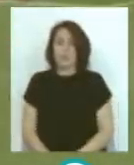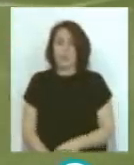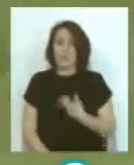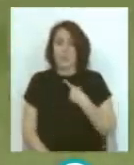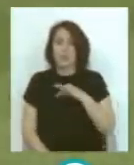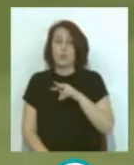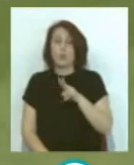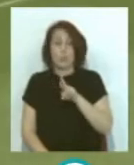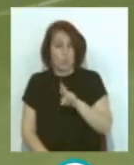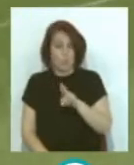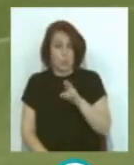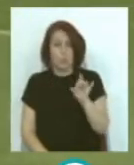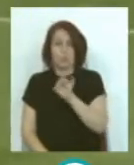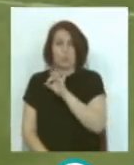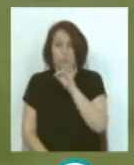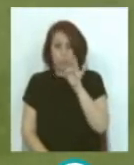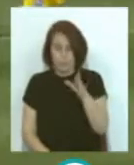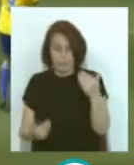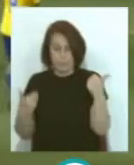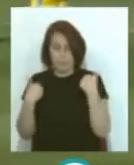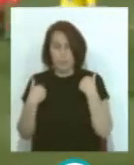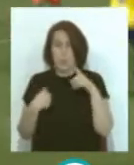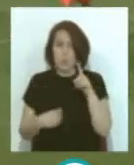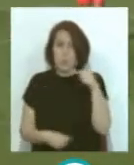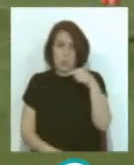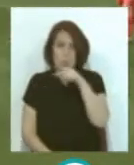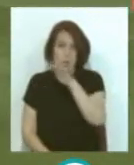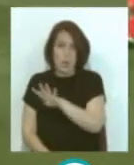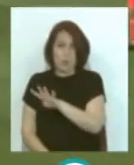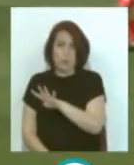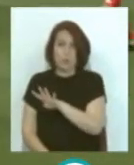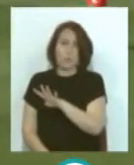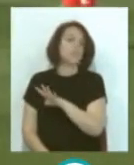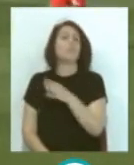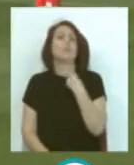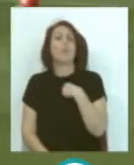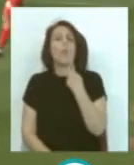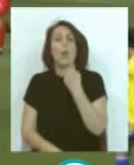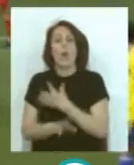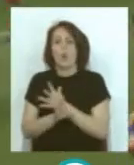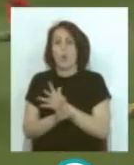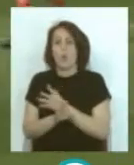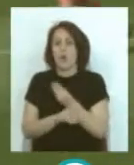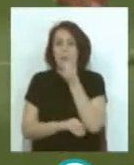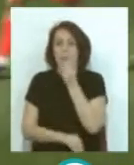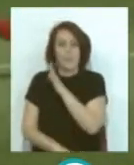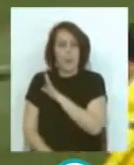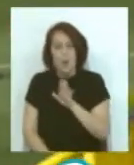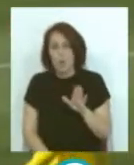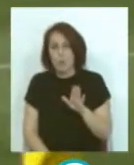Jordi Tour marca ese 1-4. Jordi Tour, que es uno de los jugadores que mejor